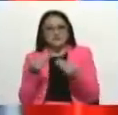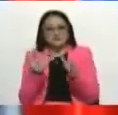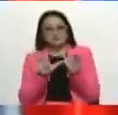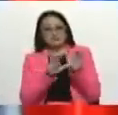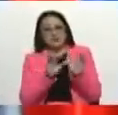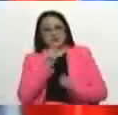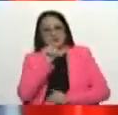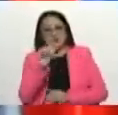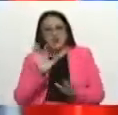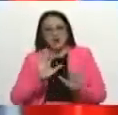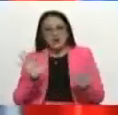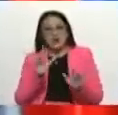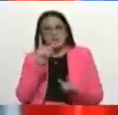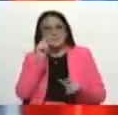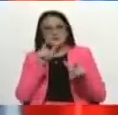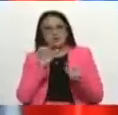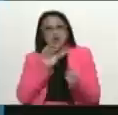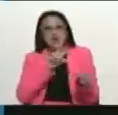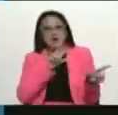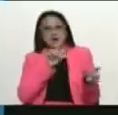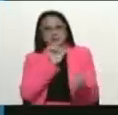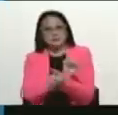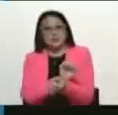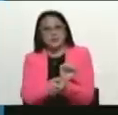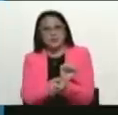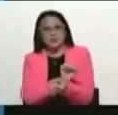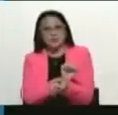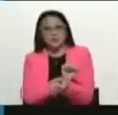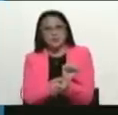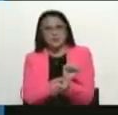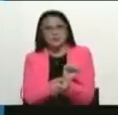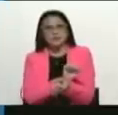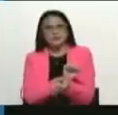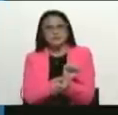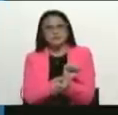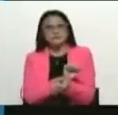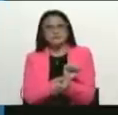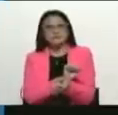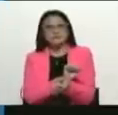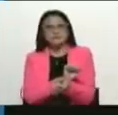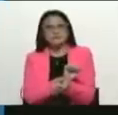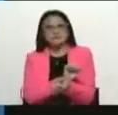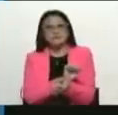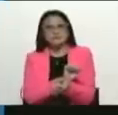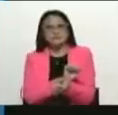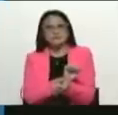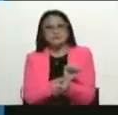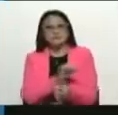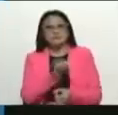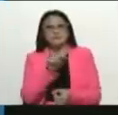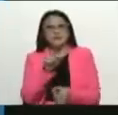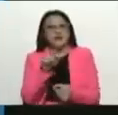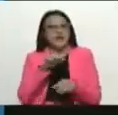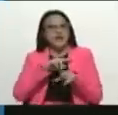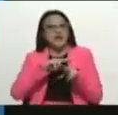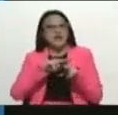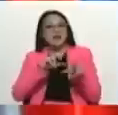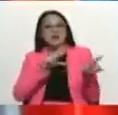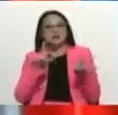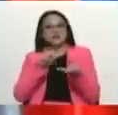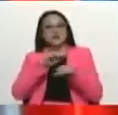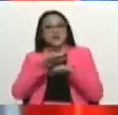delictiva. Los detenidos, que ya tenemos a buen recaudo, a la orden del Ministerio Público,